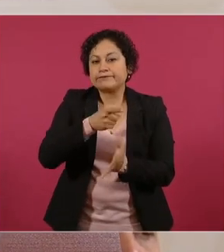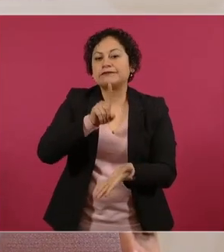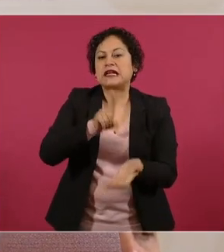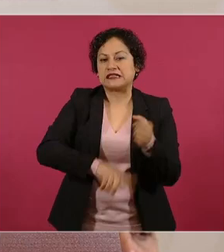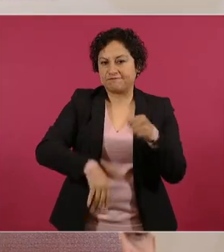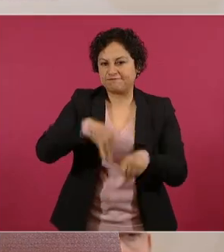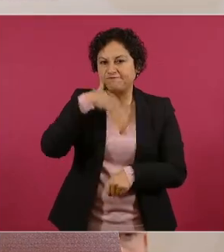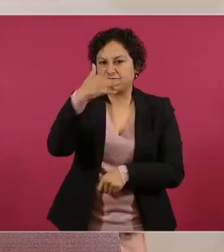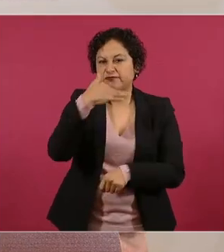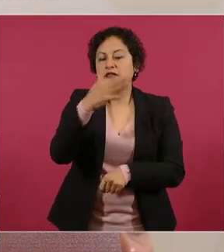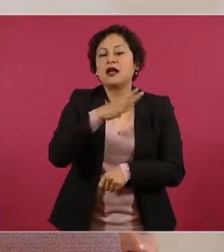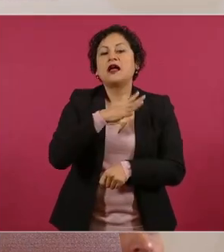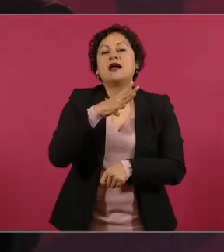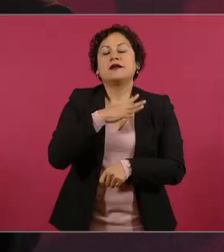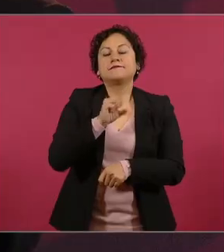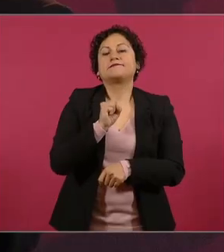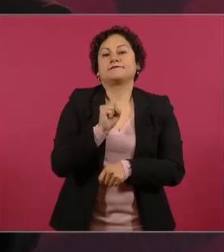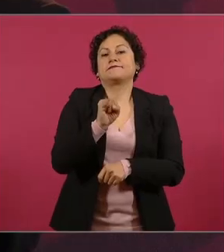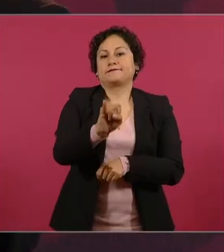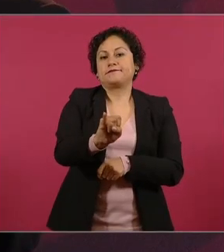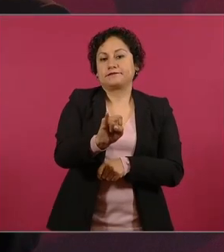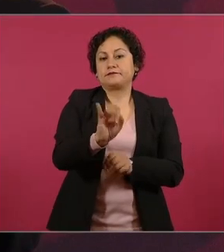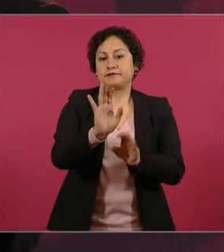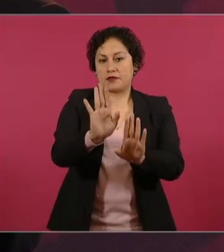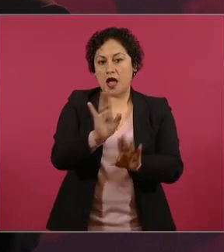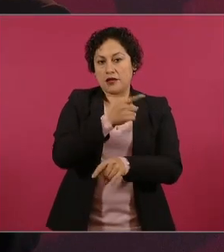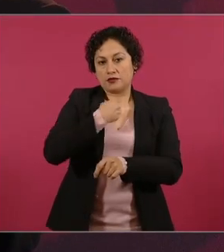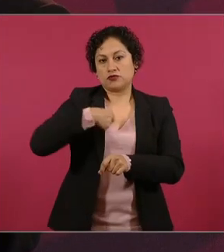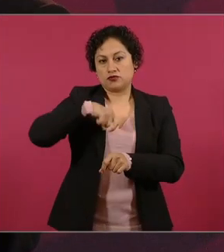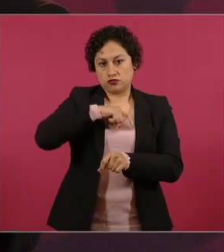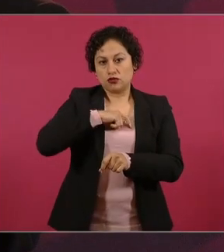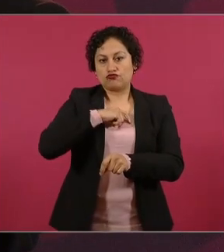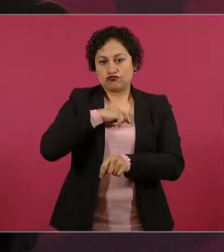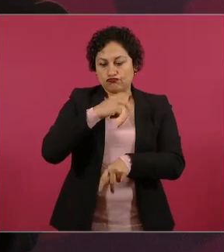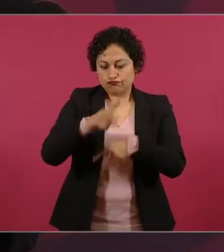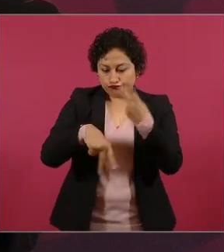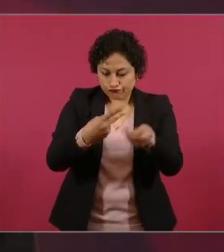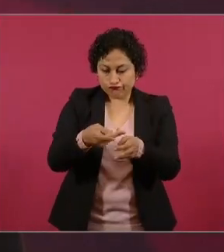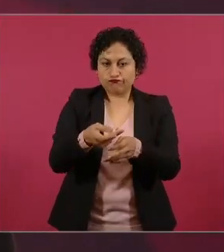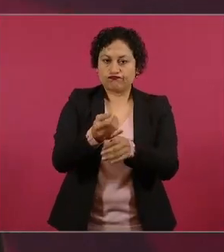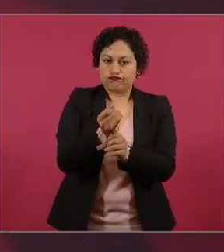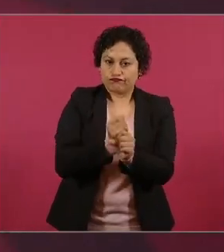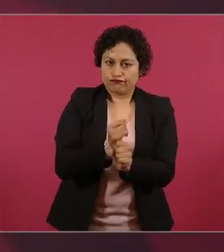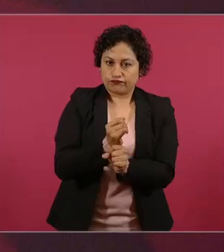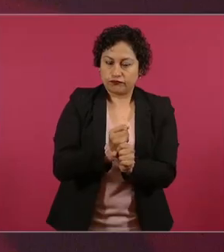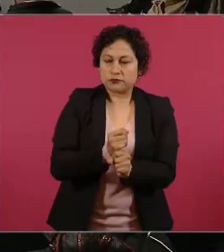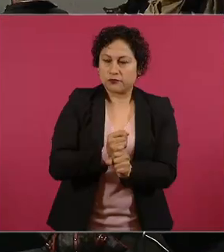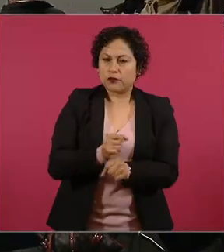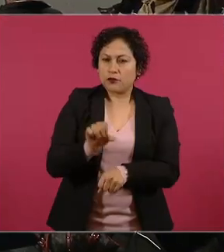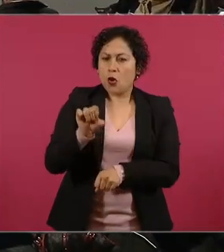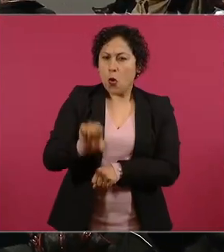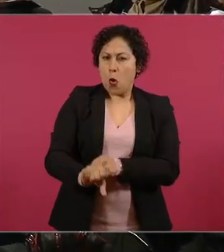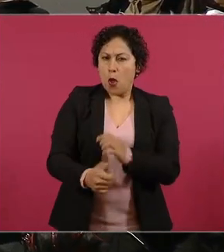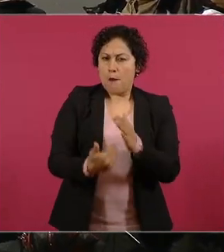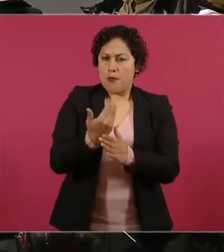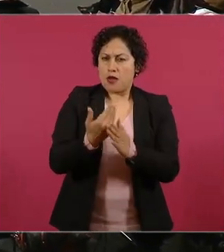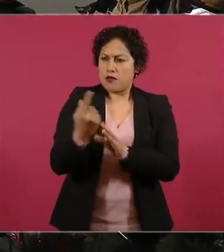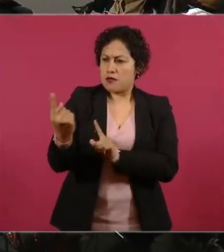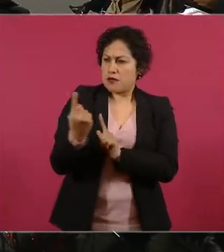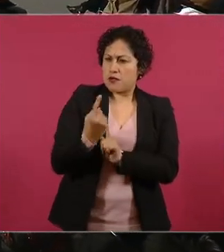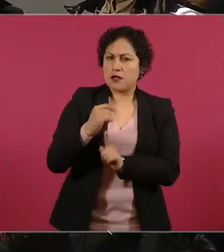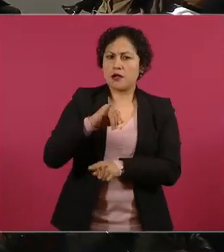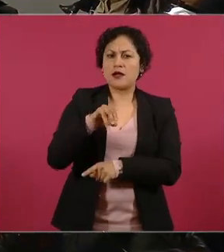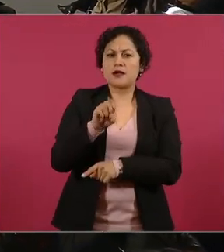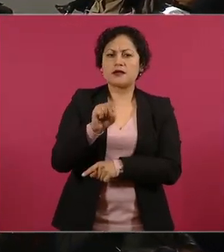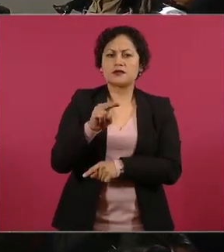Vamos a que se haga la investigación. Hoy me comentaba Jesús de